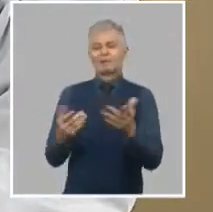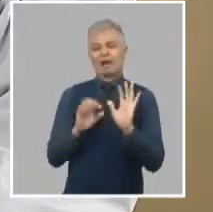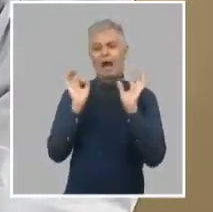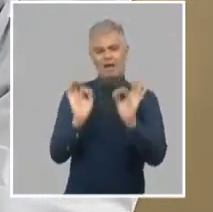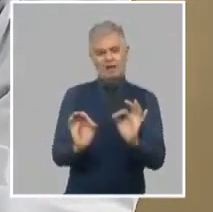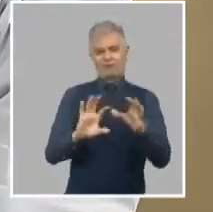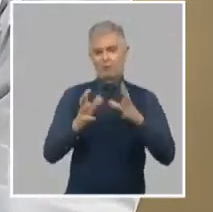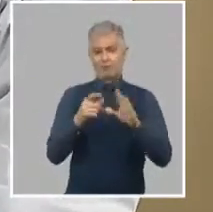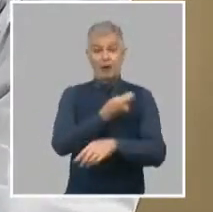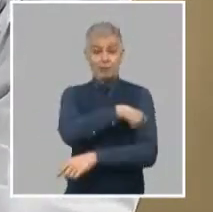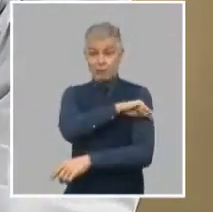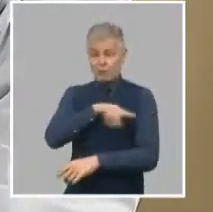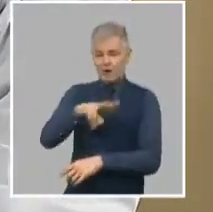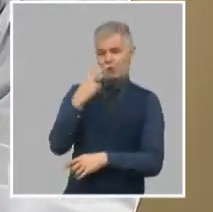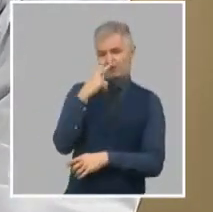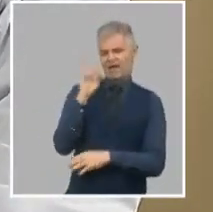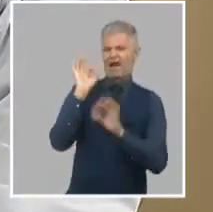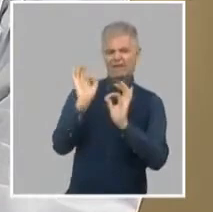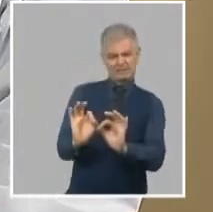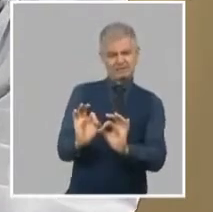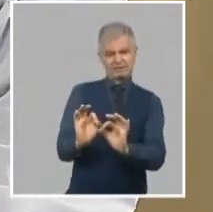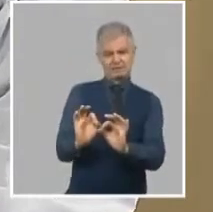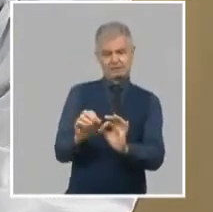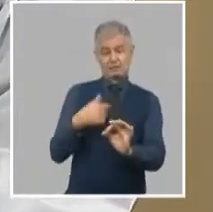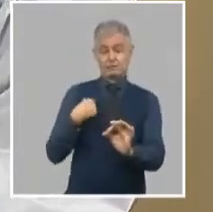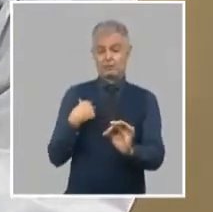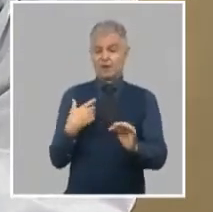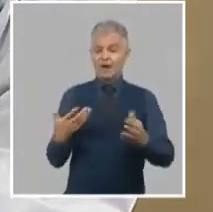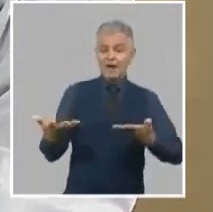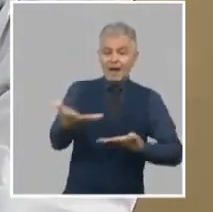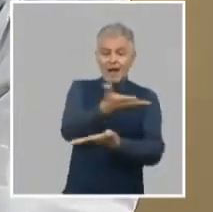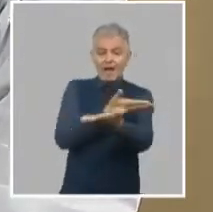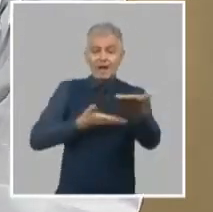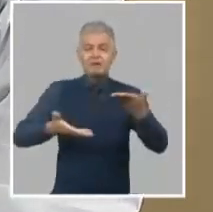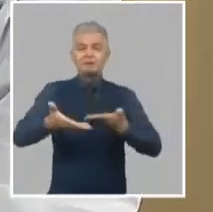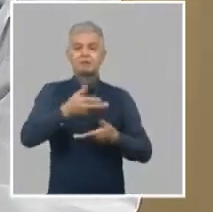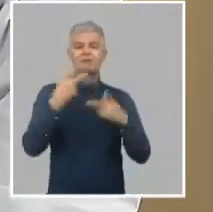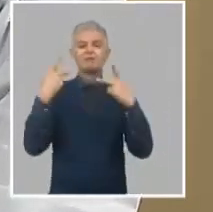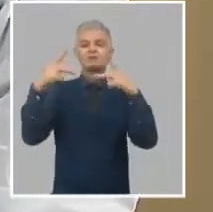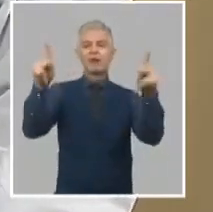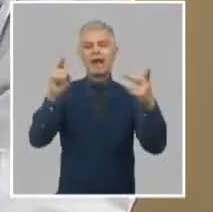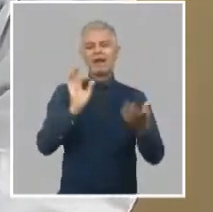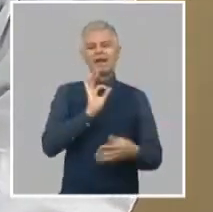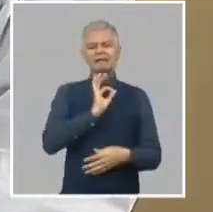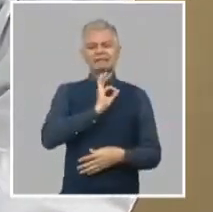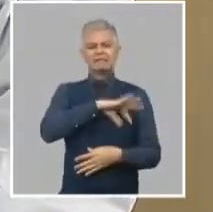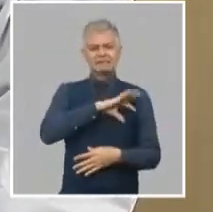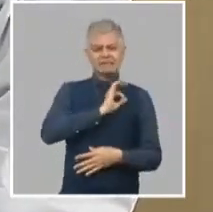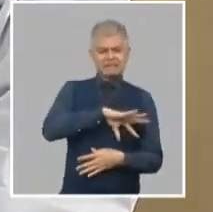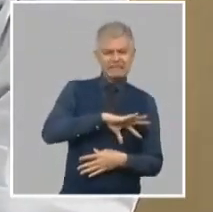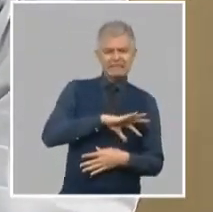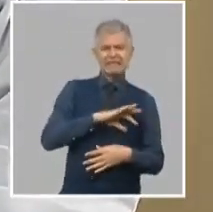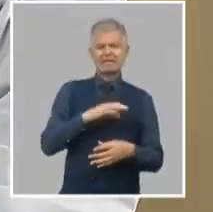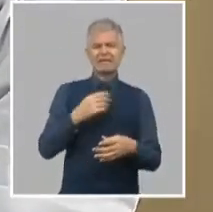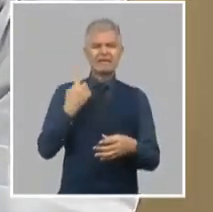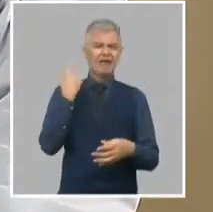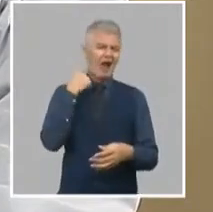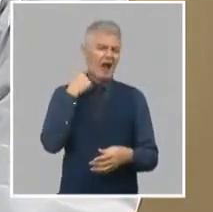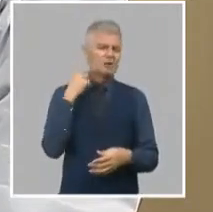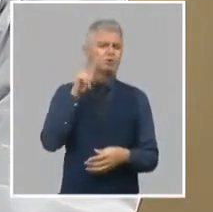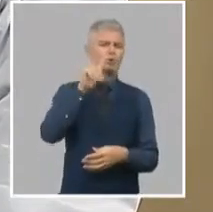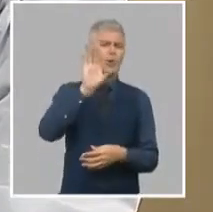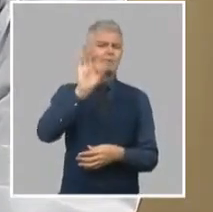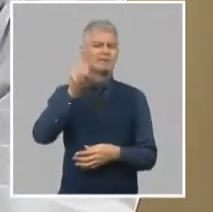haber intercambiado con profesionales de América Latina, en este caso de Chile, en los primeros días del terremoto del